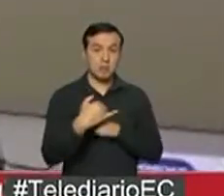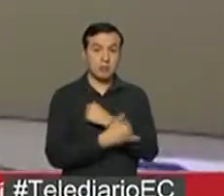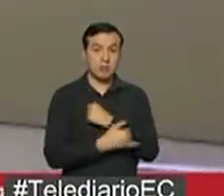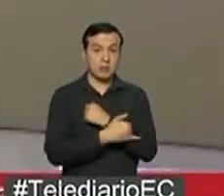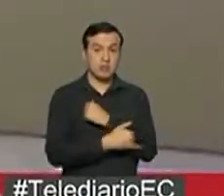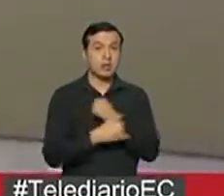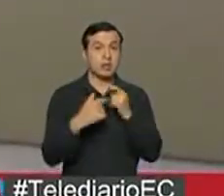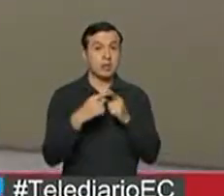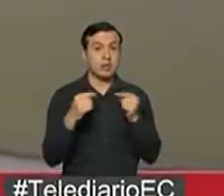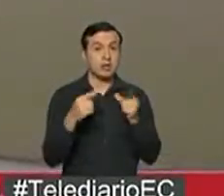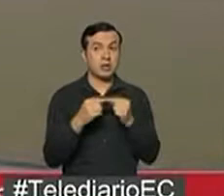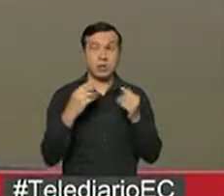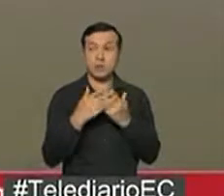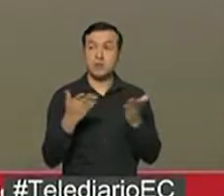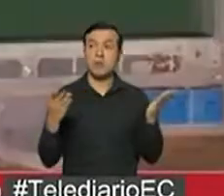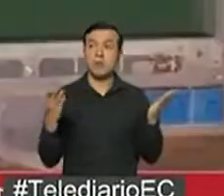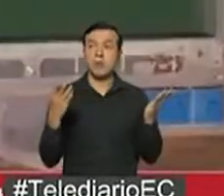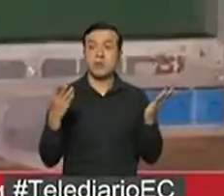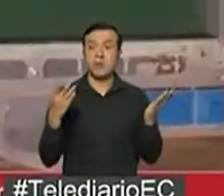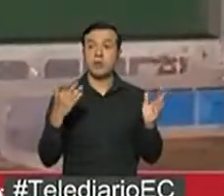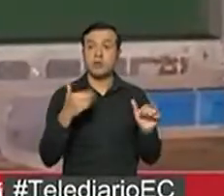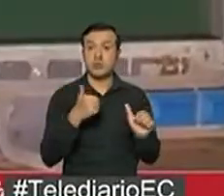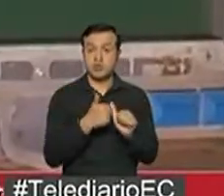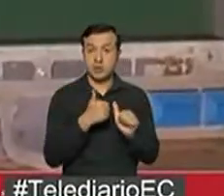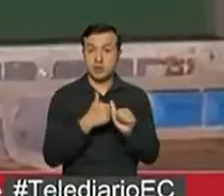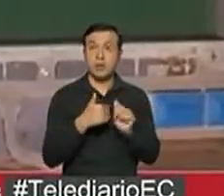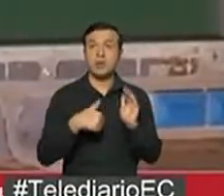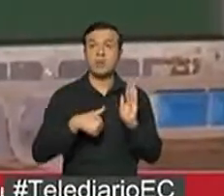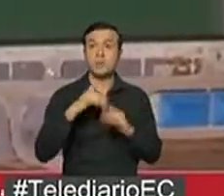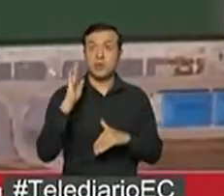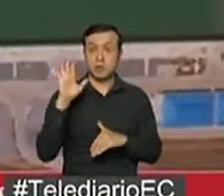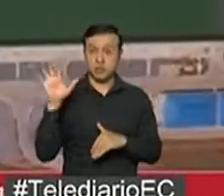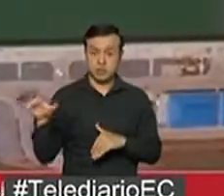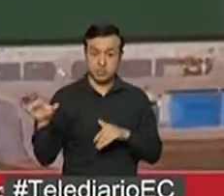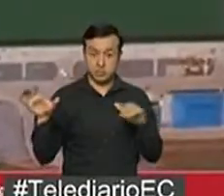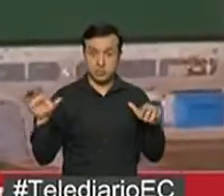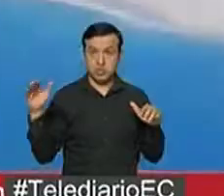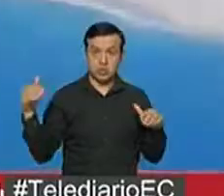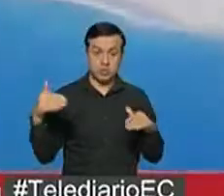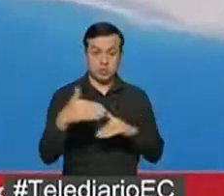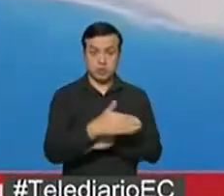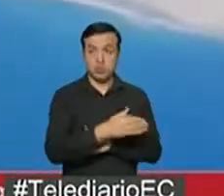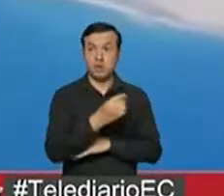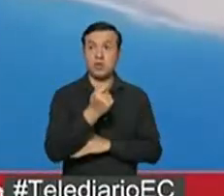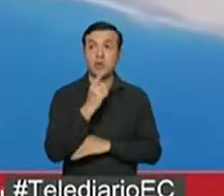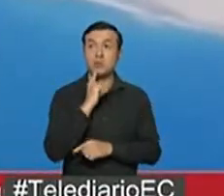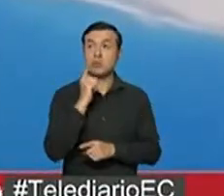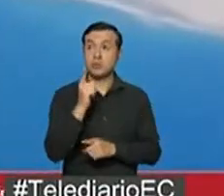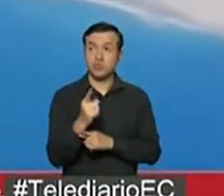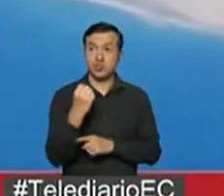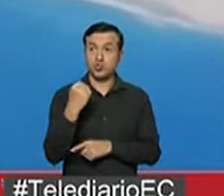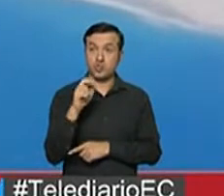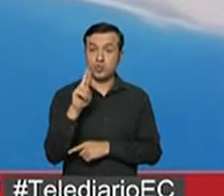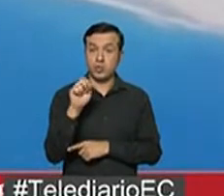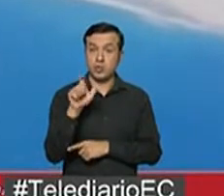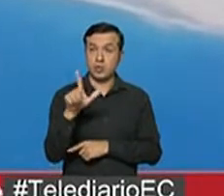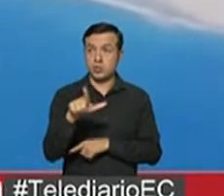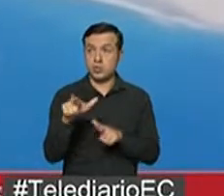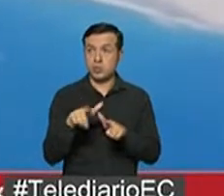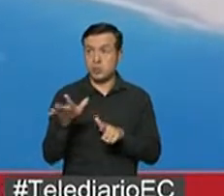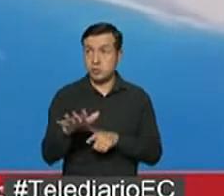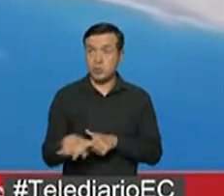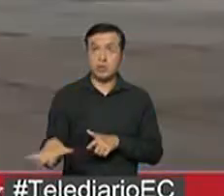siendo el tránsito más corto para cruzar de una costa a otra el canal de suez también es una opción